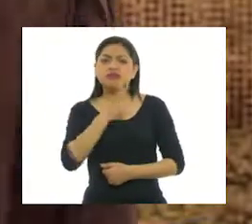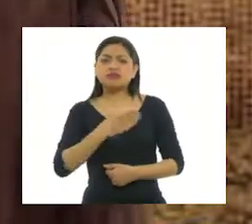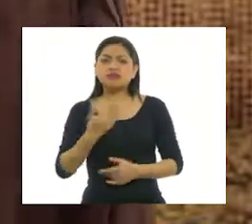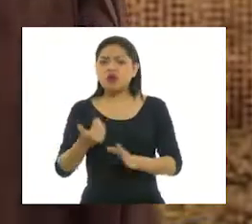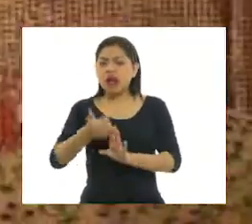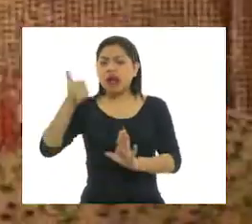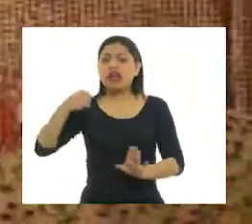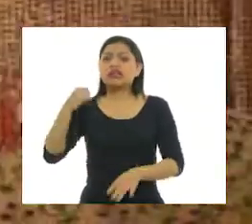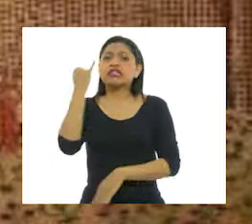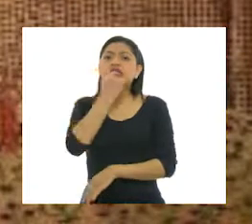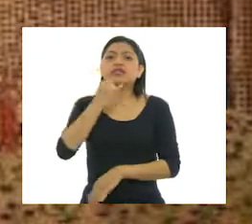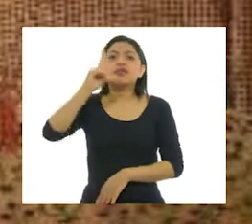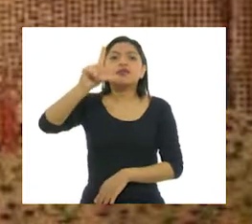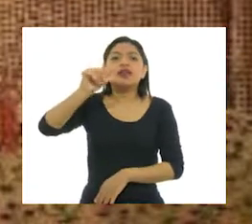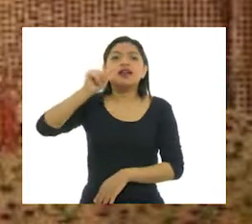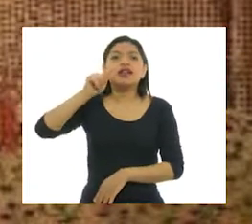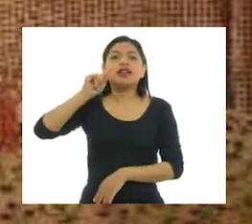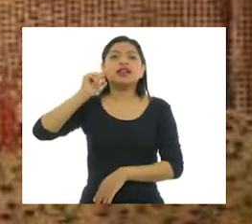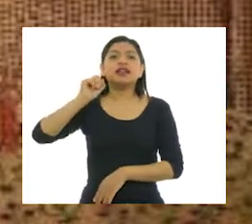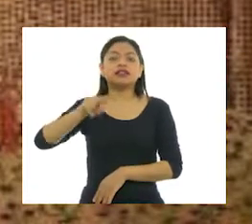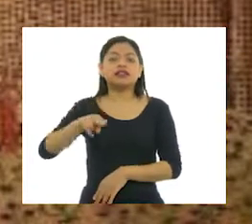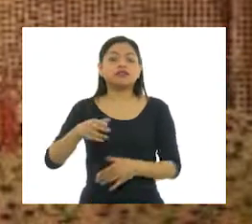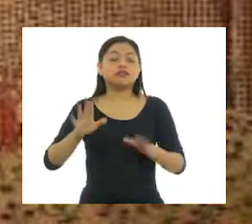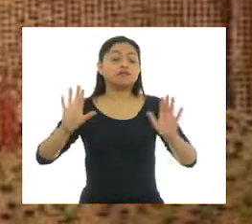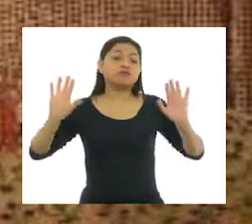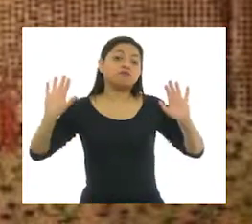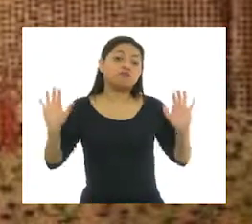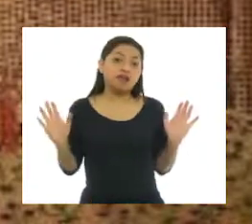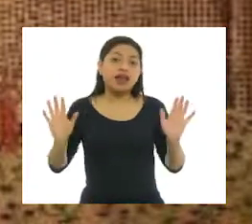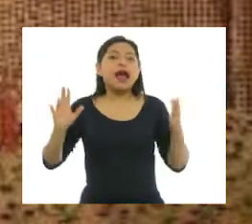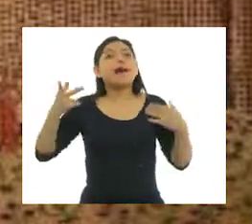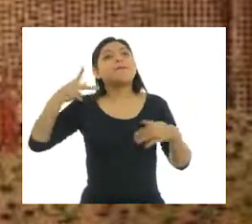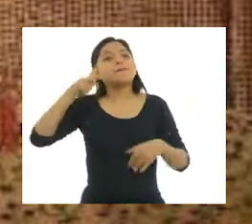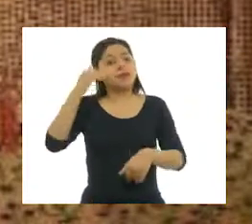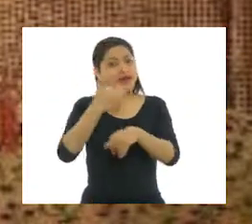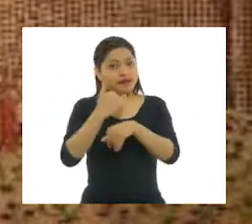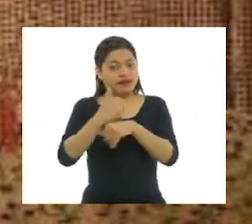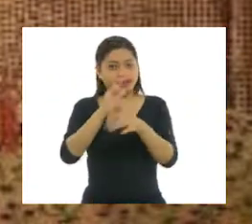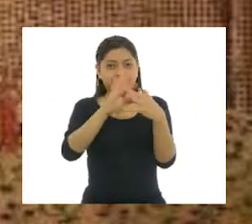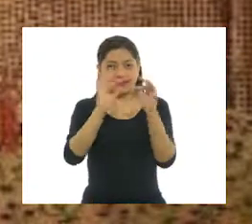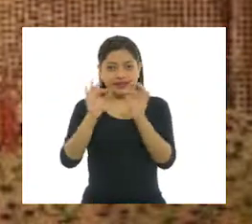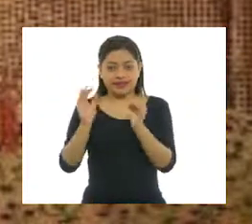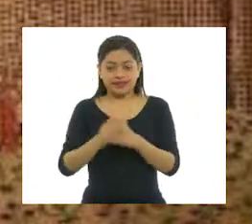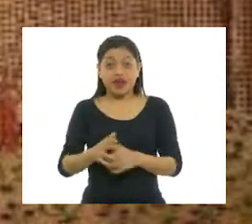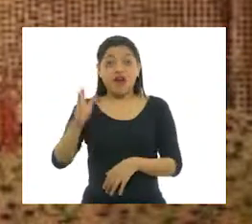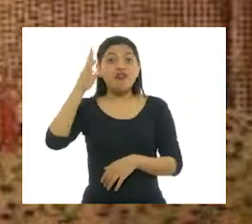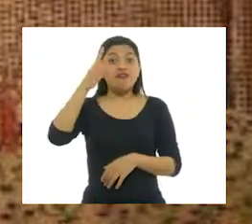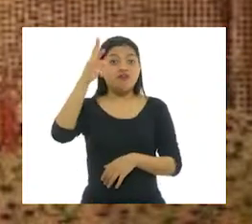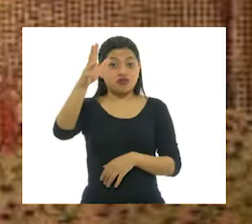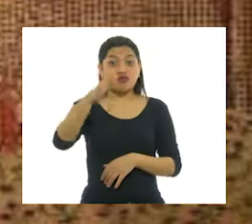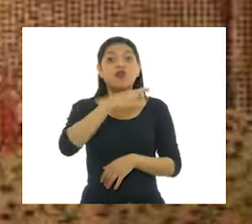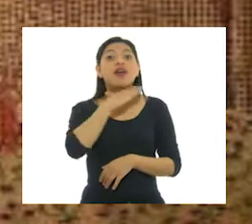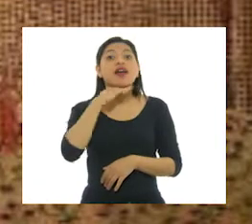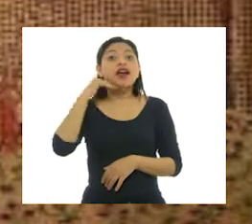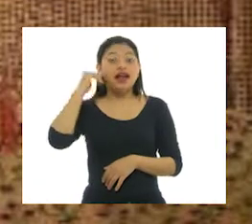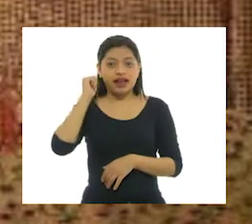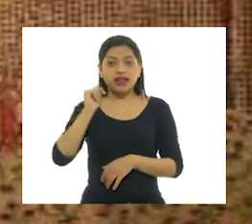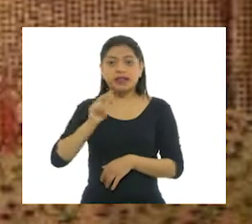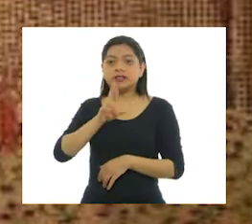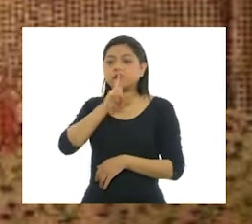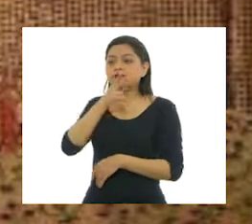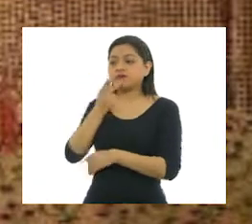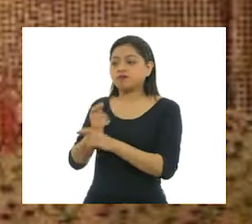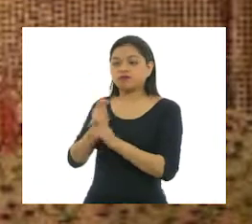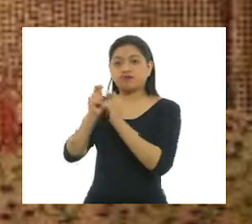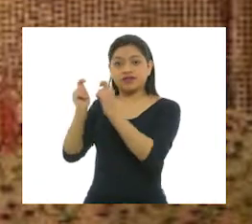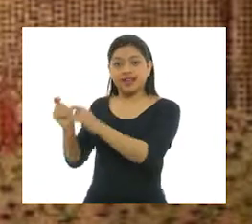¿Quién sabe? Pero el chisme no termina aquí. porque en el futuro Alemania será responsable del estallido